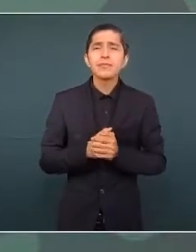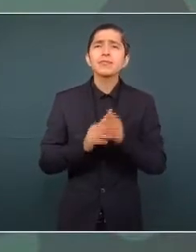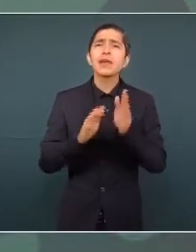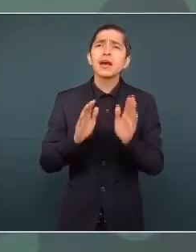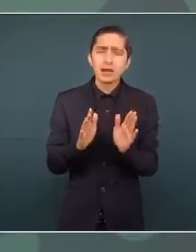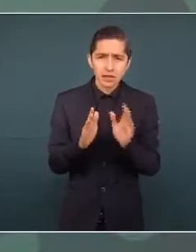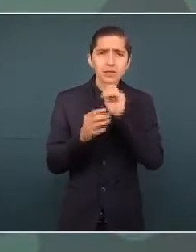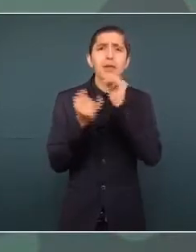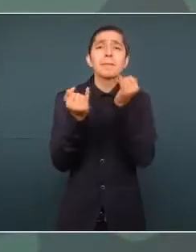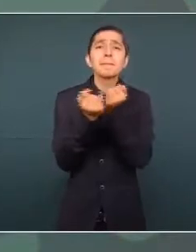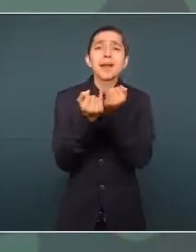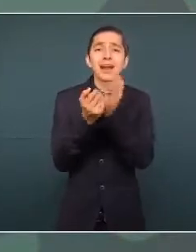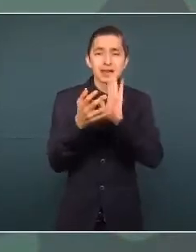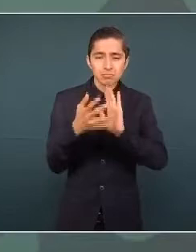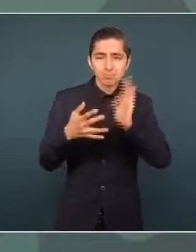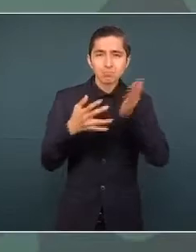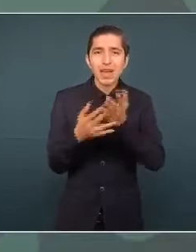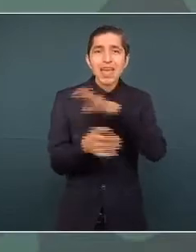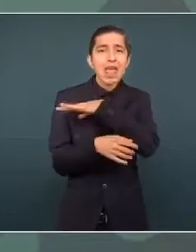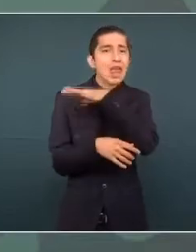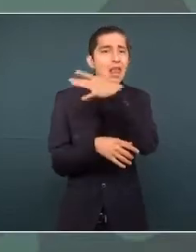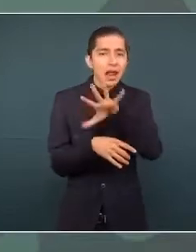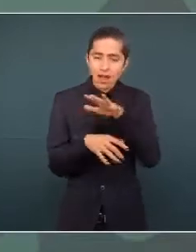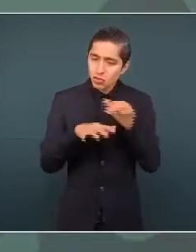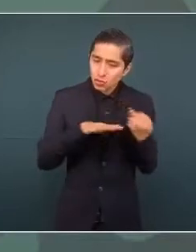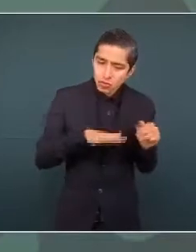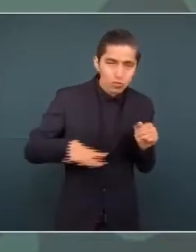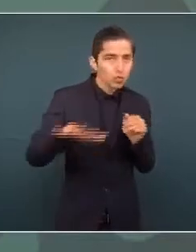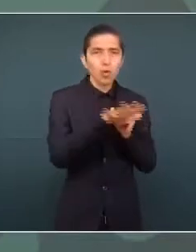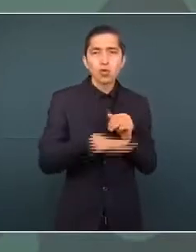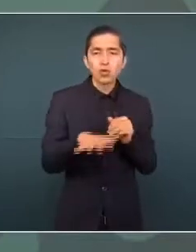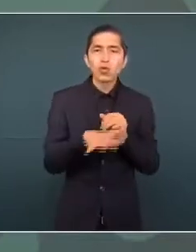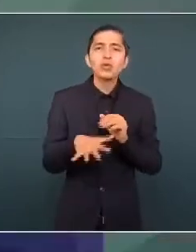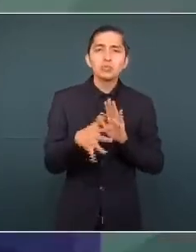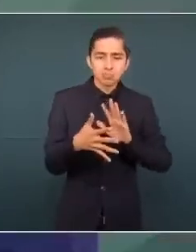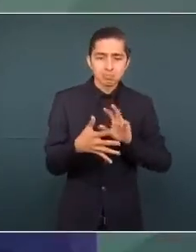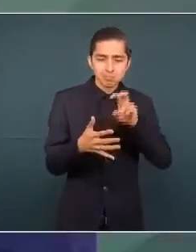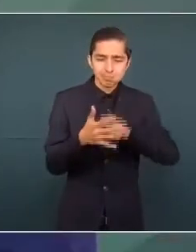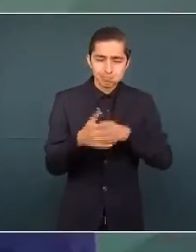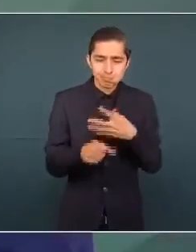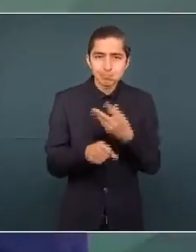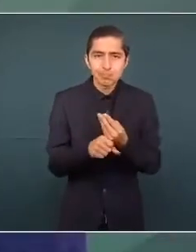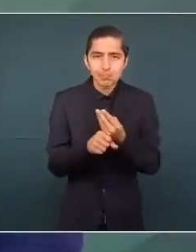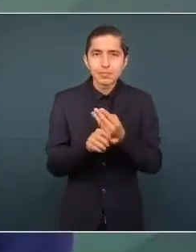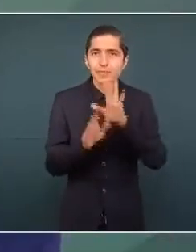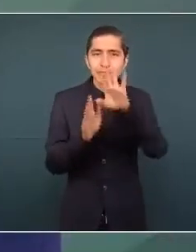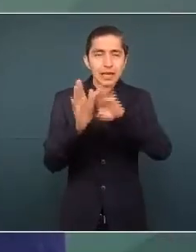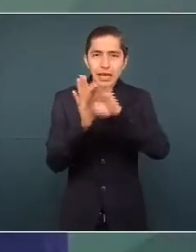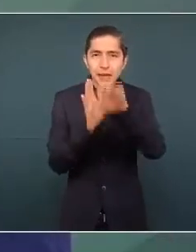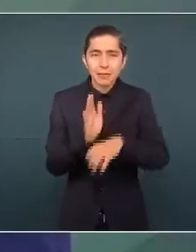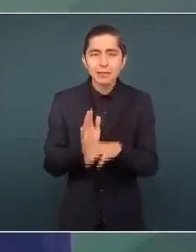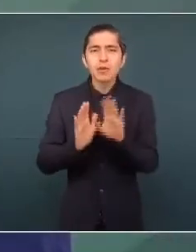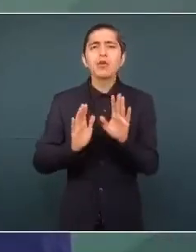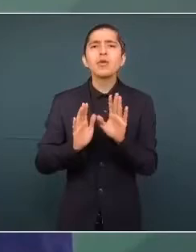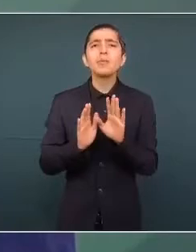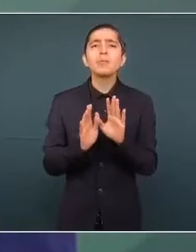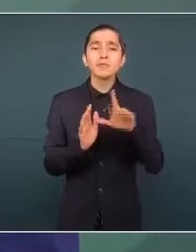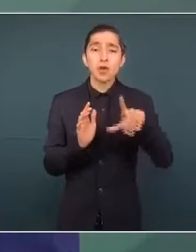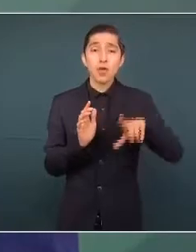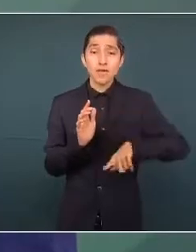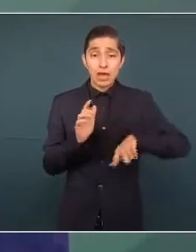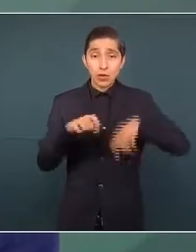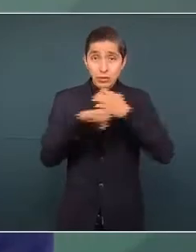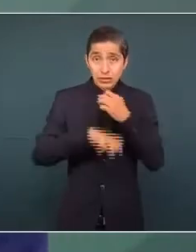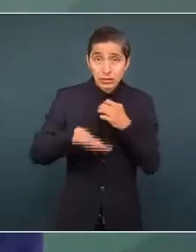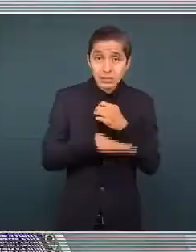Y un ajuste general en el gasto de todo. Por ejemplo, los funcionarios del gobierno del